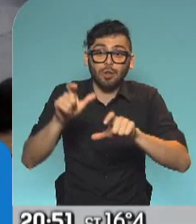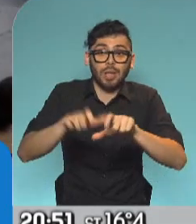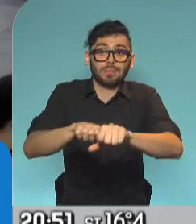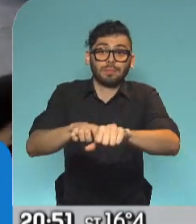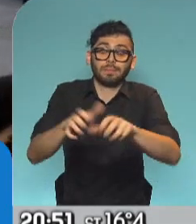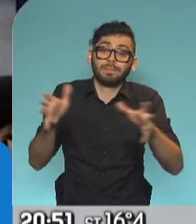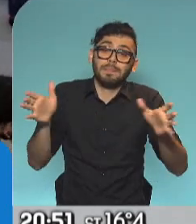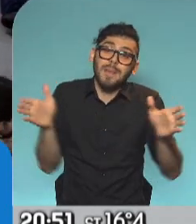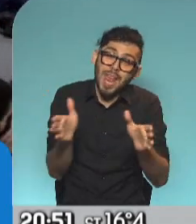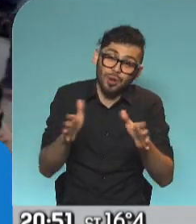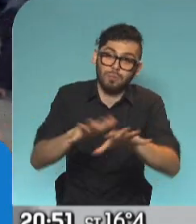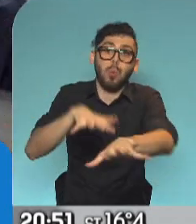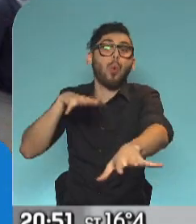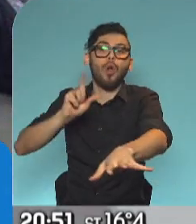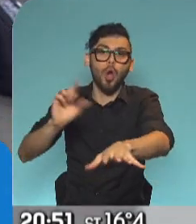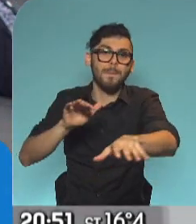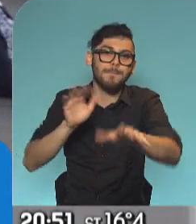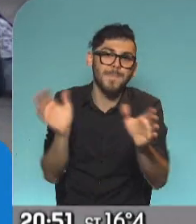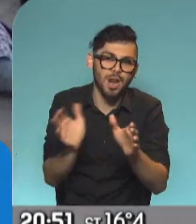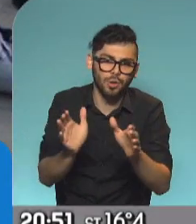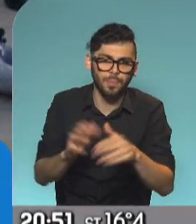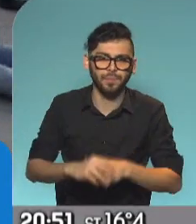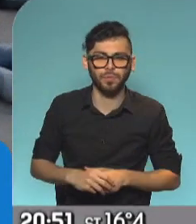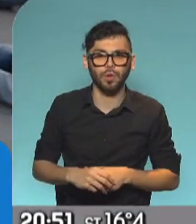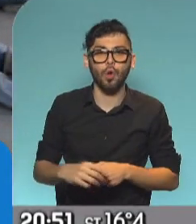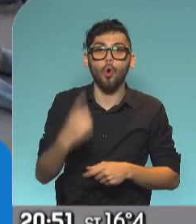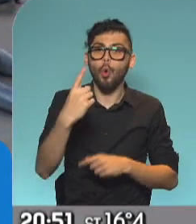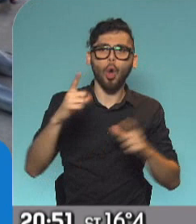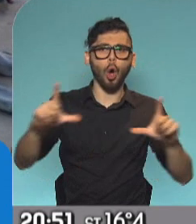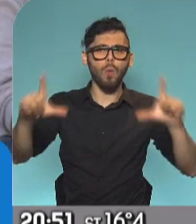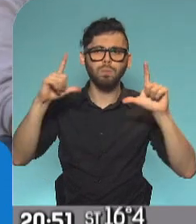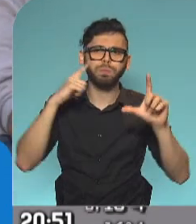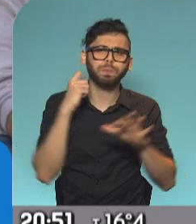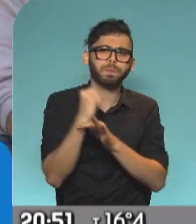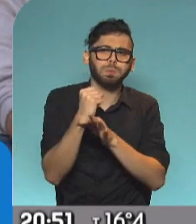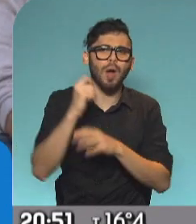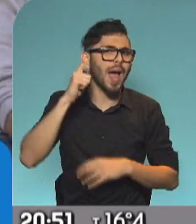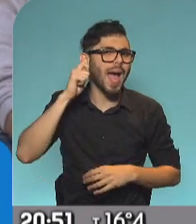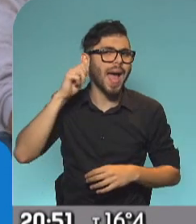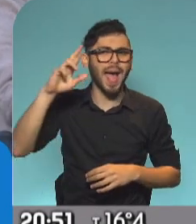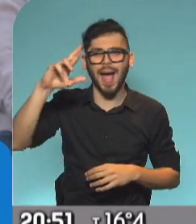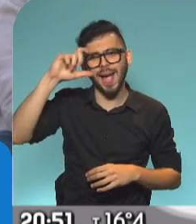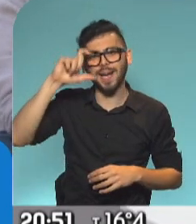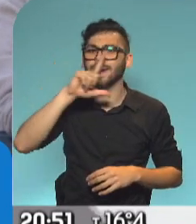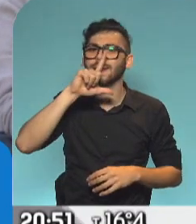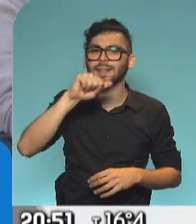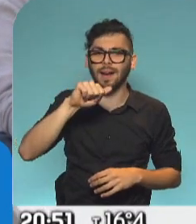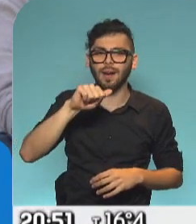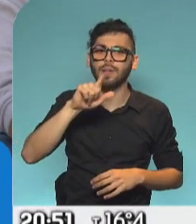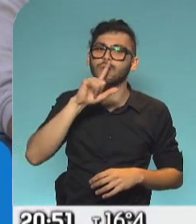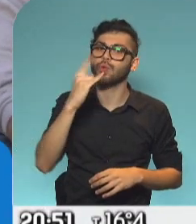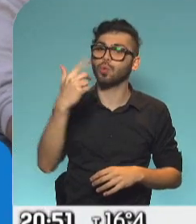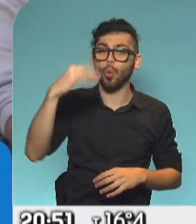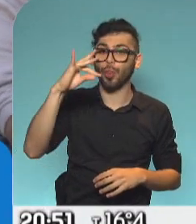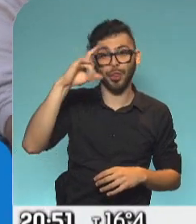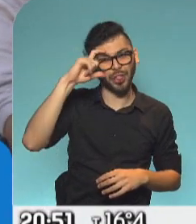eran menos. Ayer Greta Thunberg fue como la gran cara, la cara visible de esas protestas el año pasado, y la gran mayoría de los chicos que